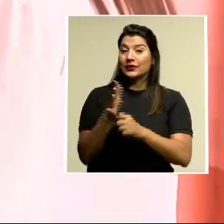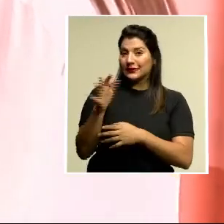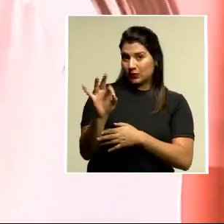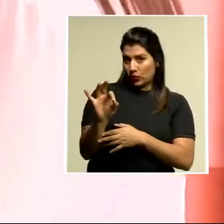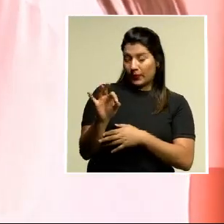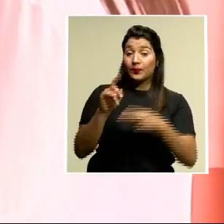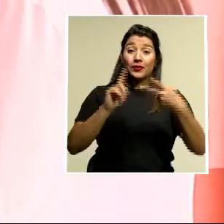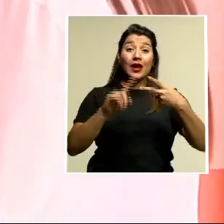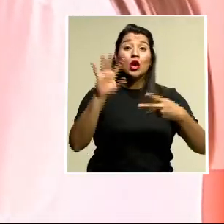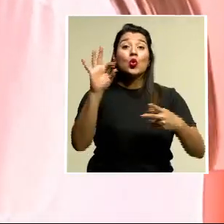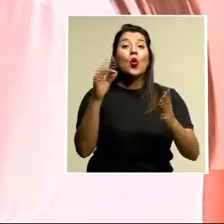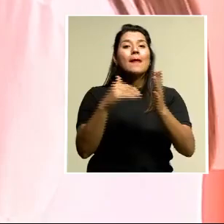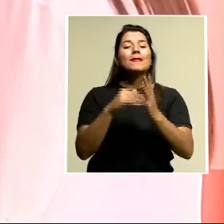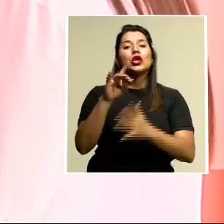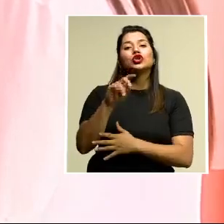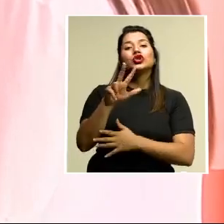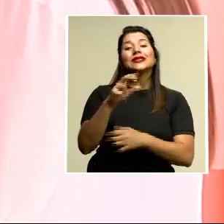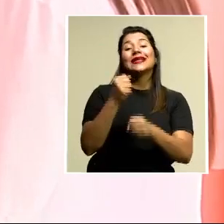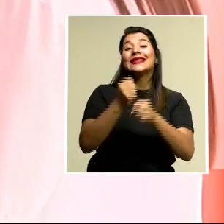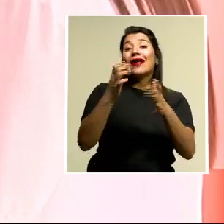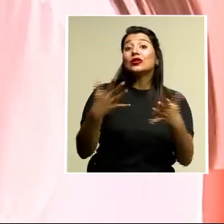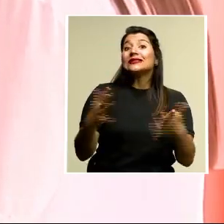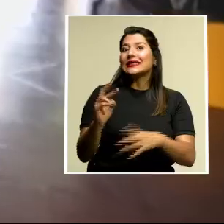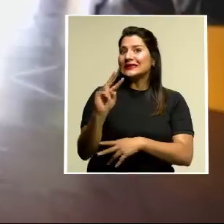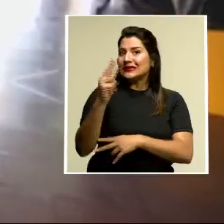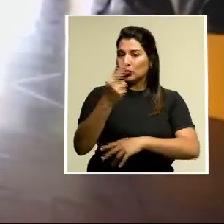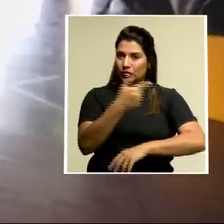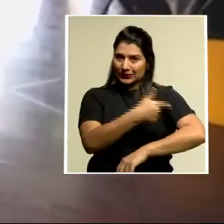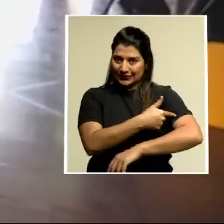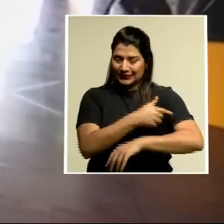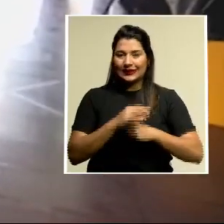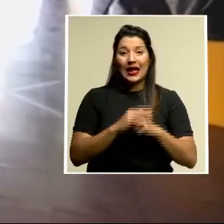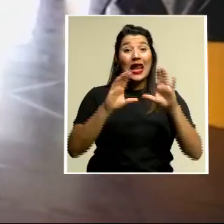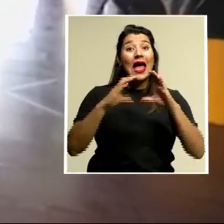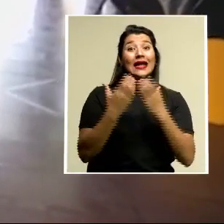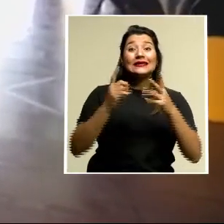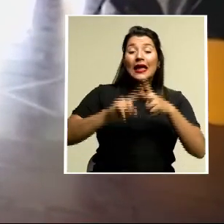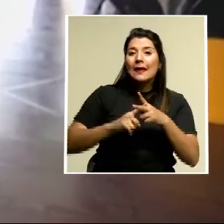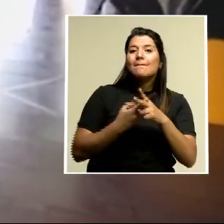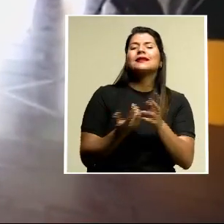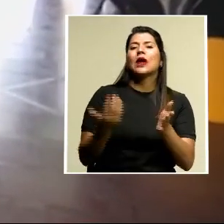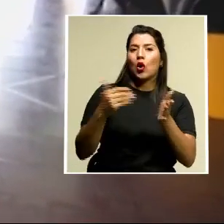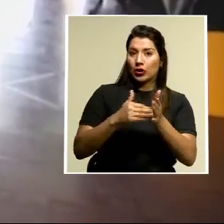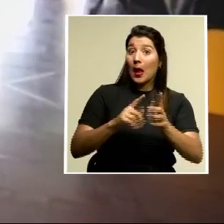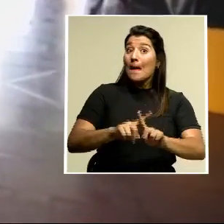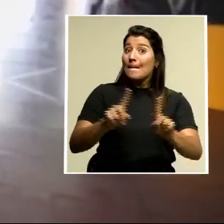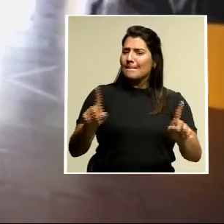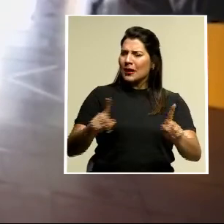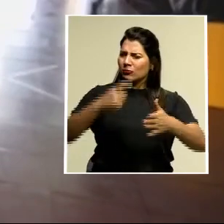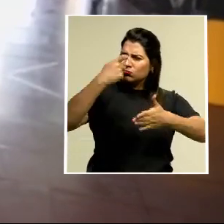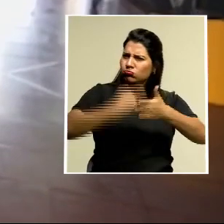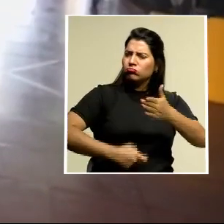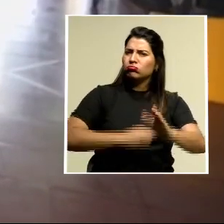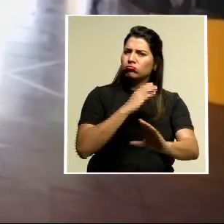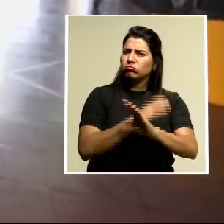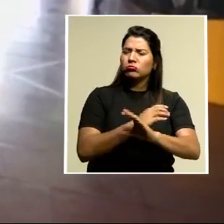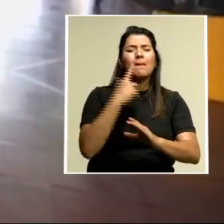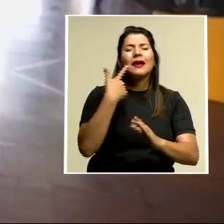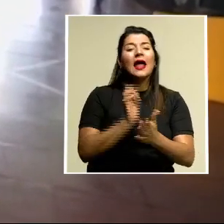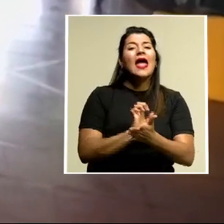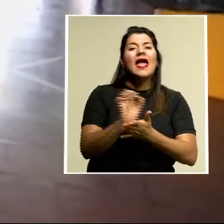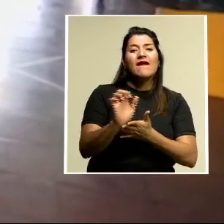y 9.083 trabajadores la segunda dosis. Las clases retornan en medio de estrictos protocolos para evitar el incremento de